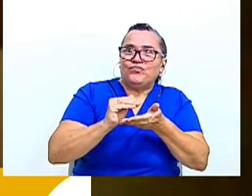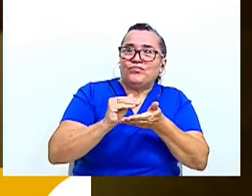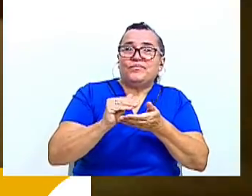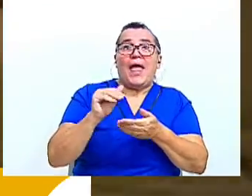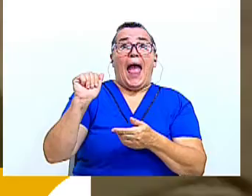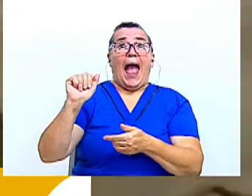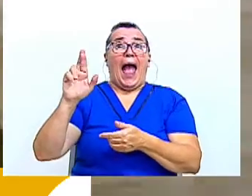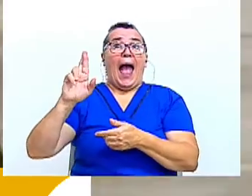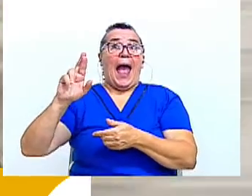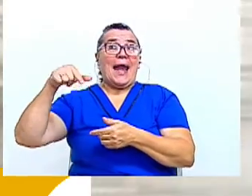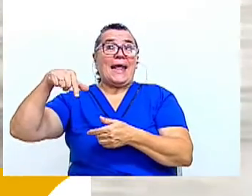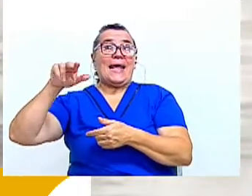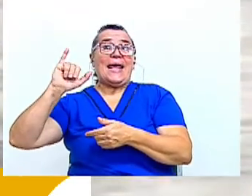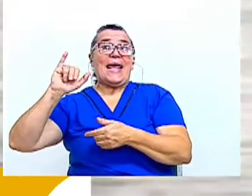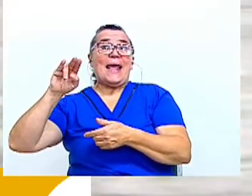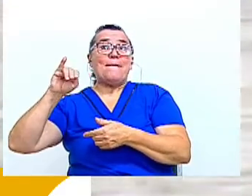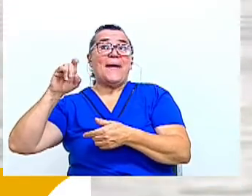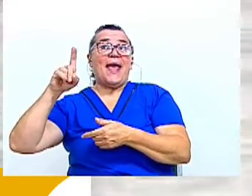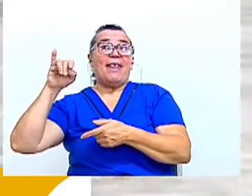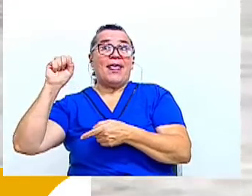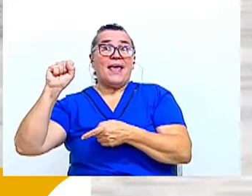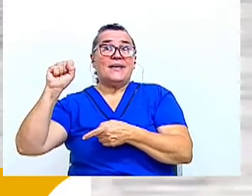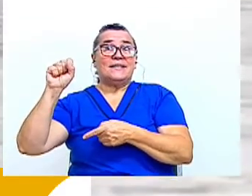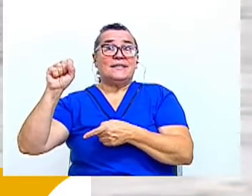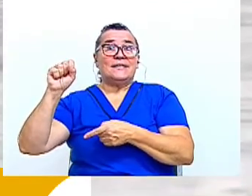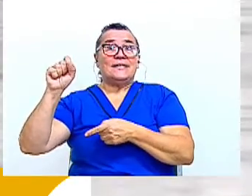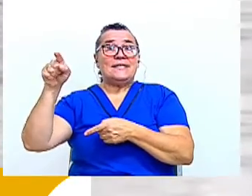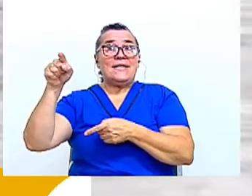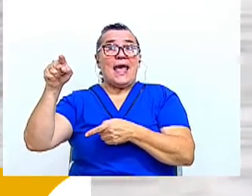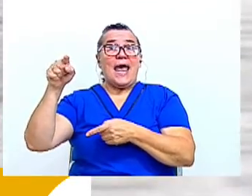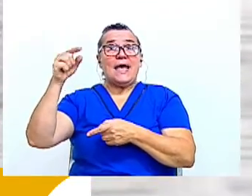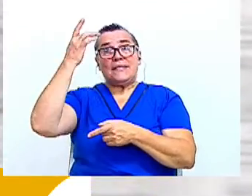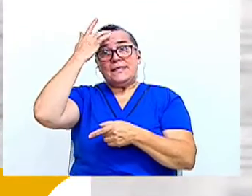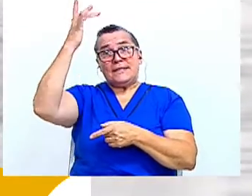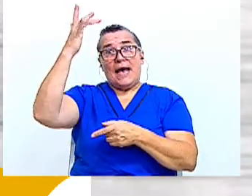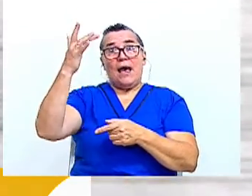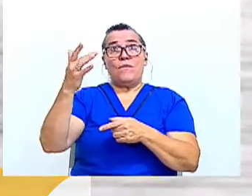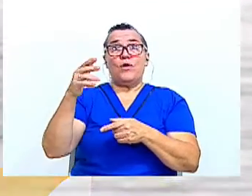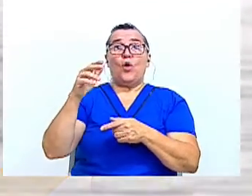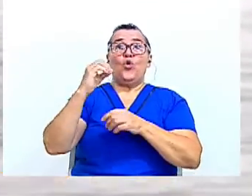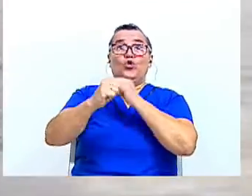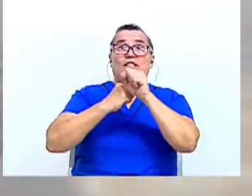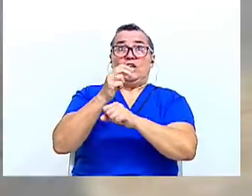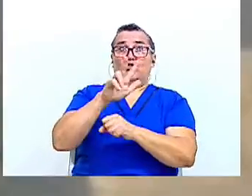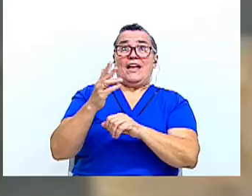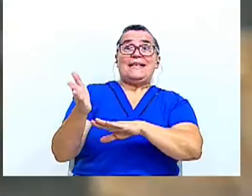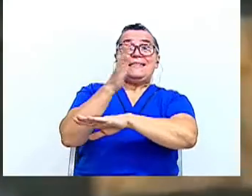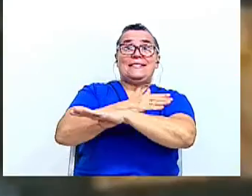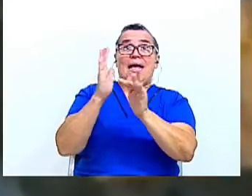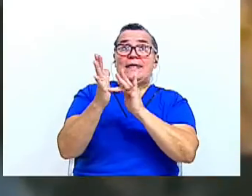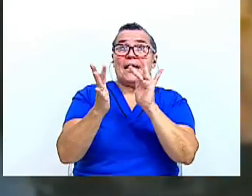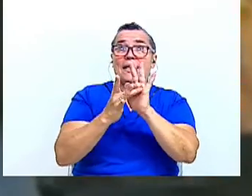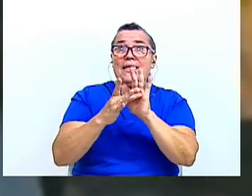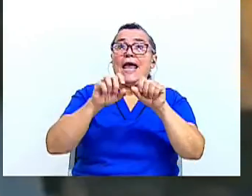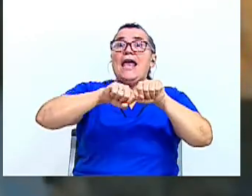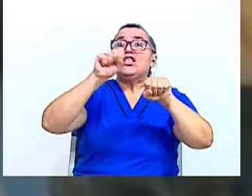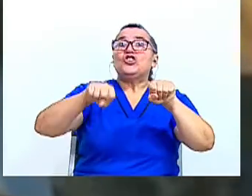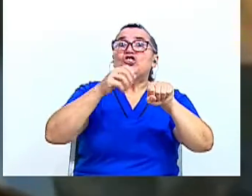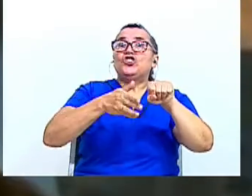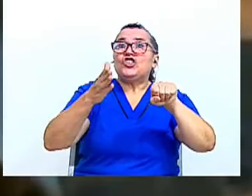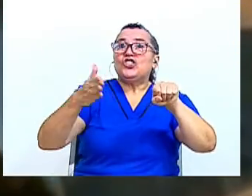Arquímedes de Siracusa, sabio griego del siglo III a.C., fue el primero que sistematizó las máquinas